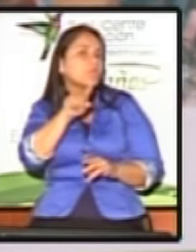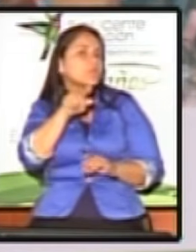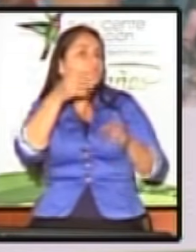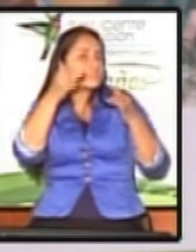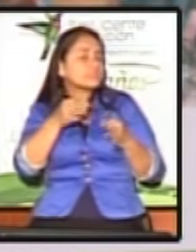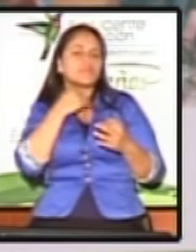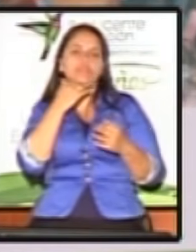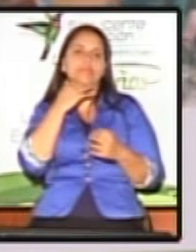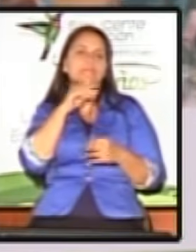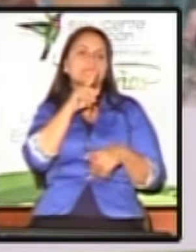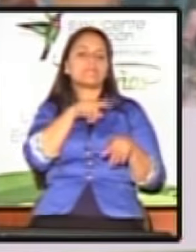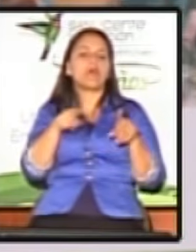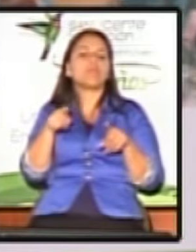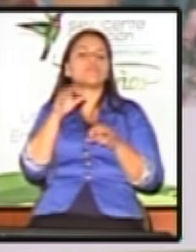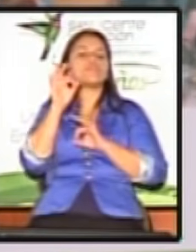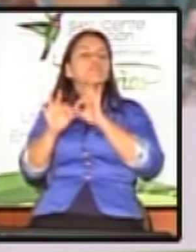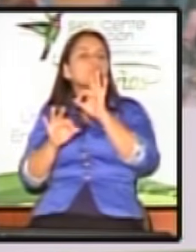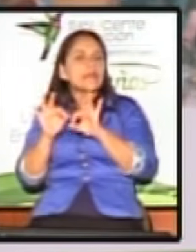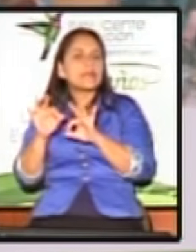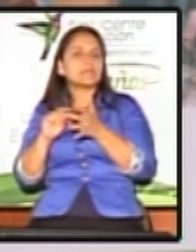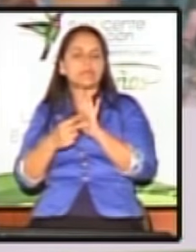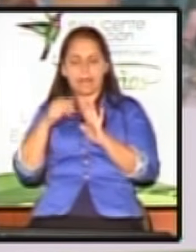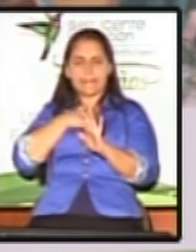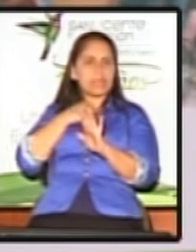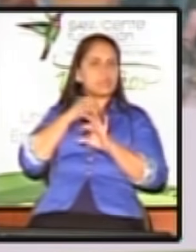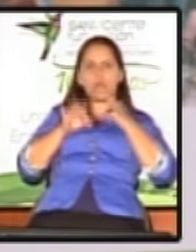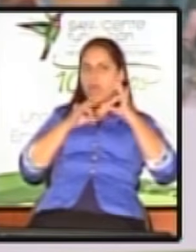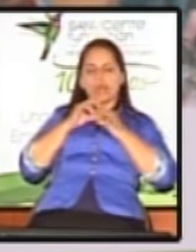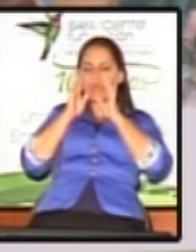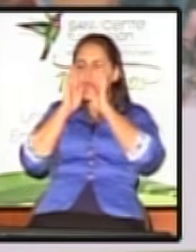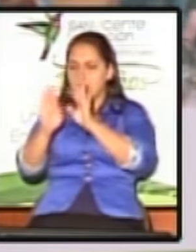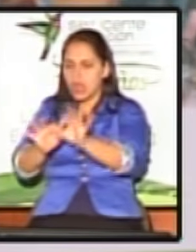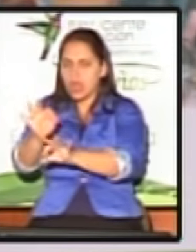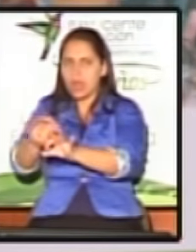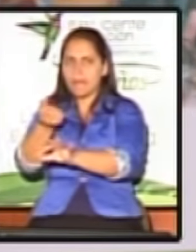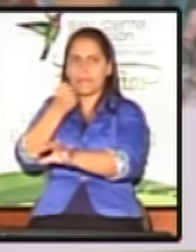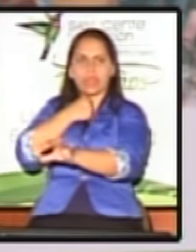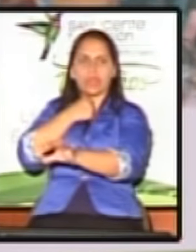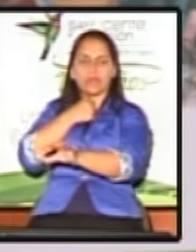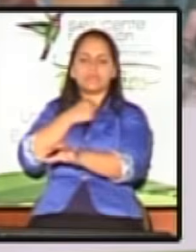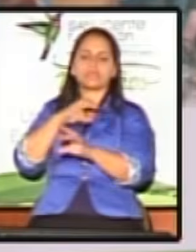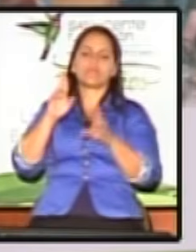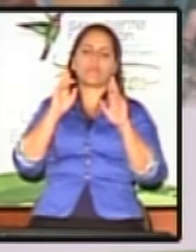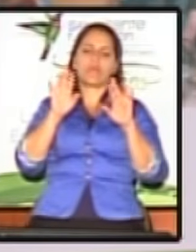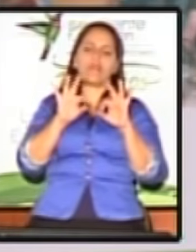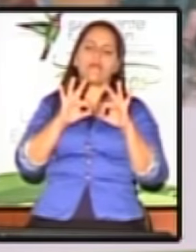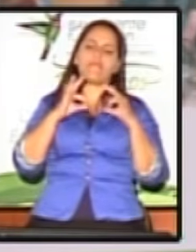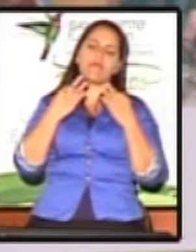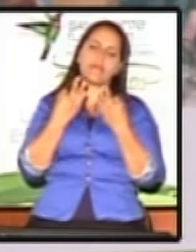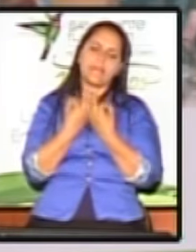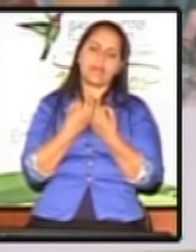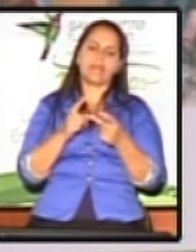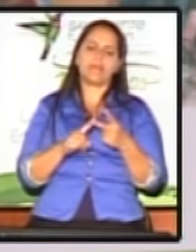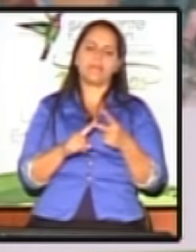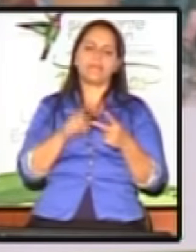la clave de esta diapositiva o esta proyección en este momento. Ojalá pudiéramos tener una familia así, el